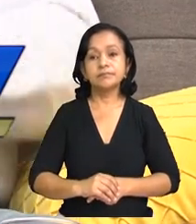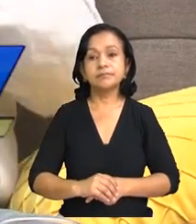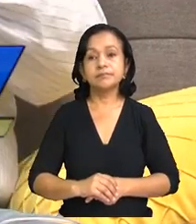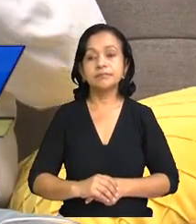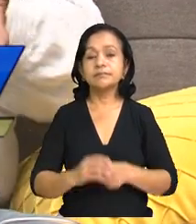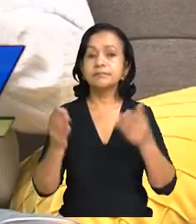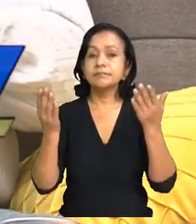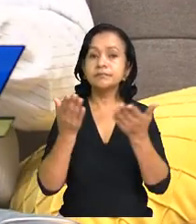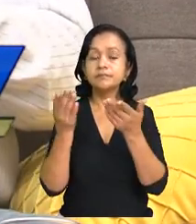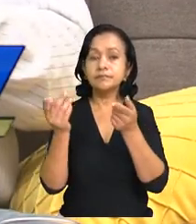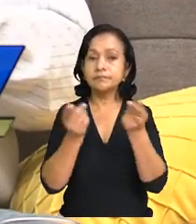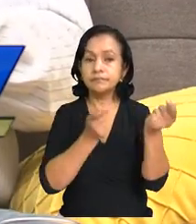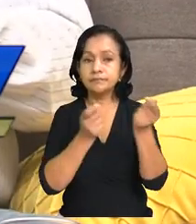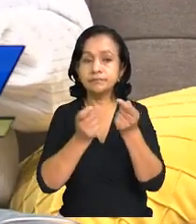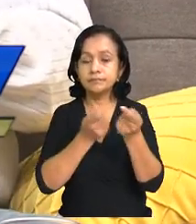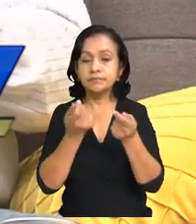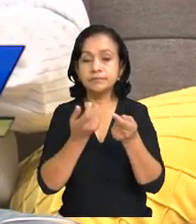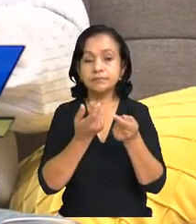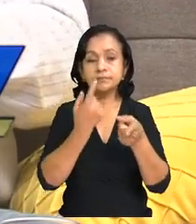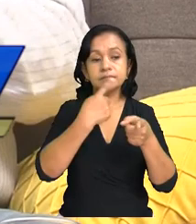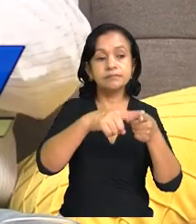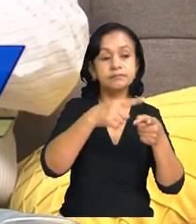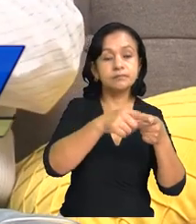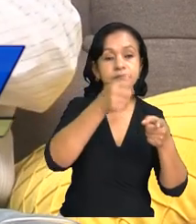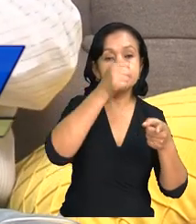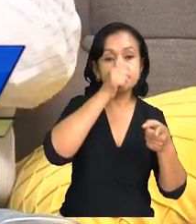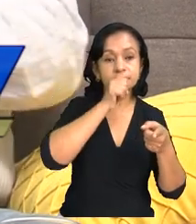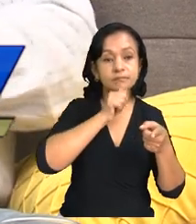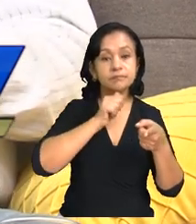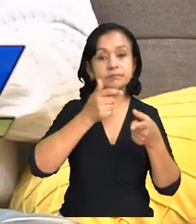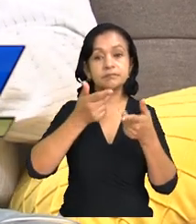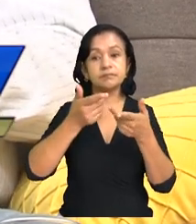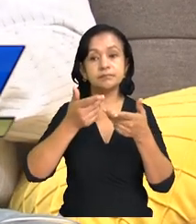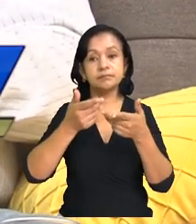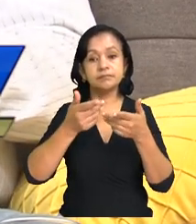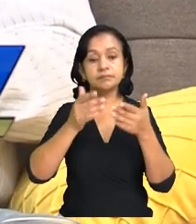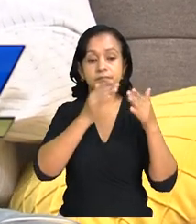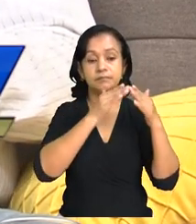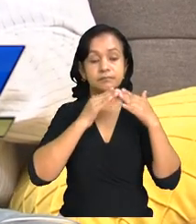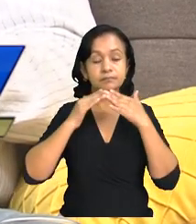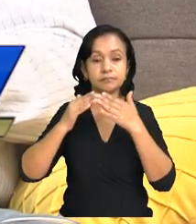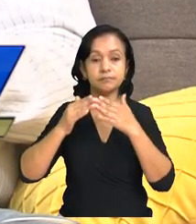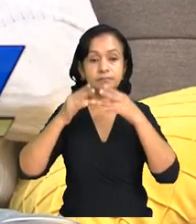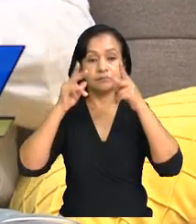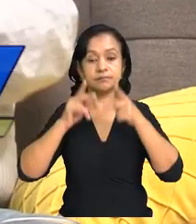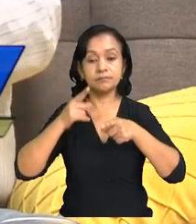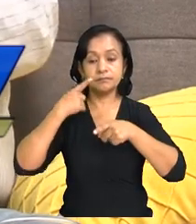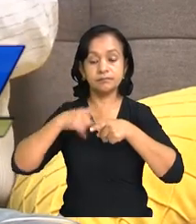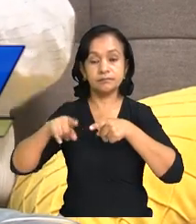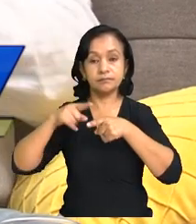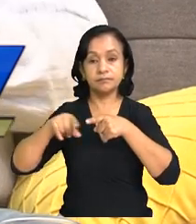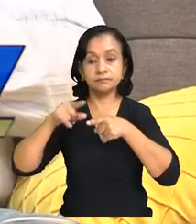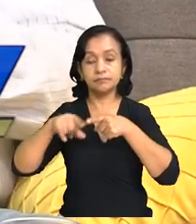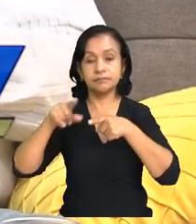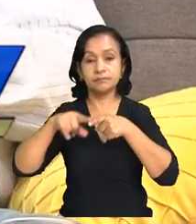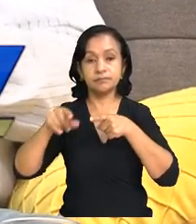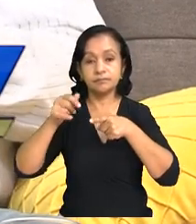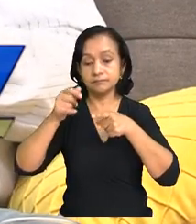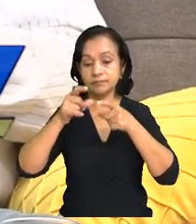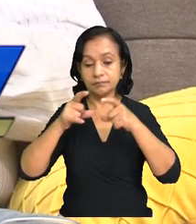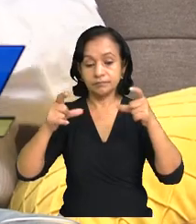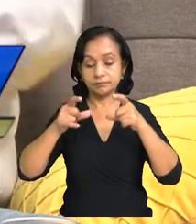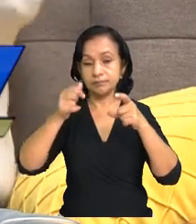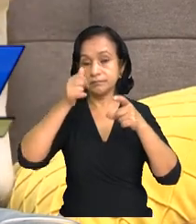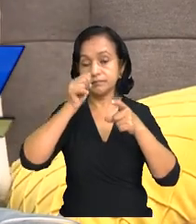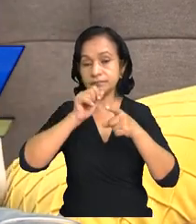cómo se van a manejar los cobros de tarifas de agua, porque aquí en la ciudad la gente paga, ¿verdad?, su factura del agua